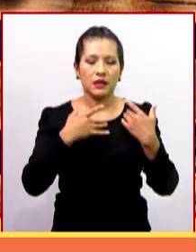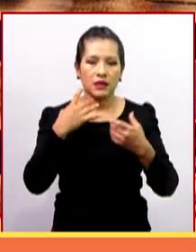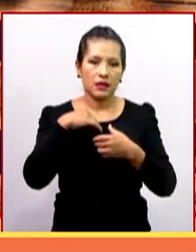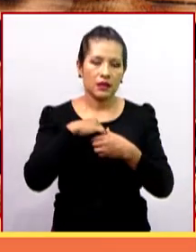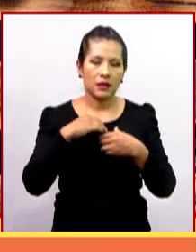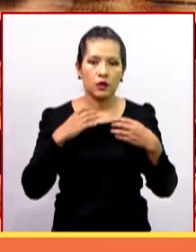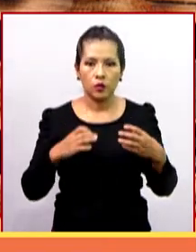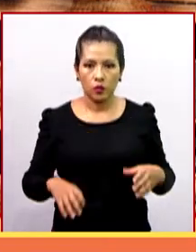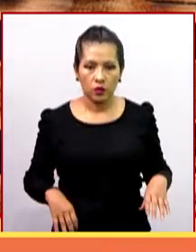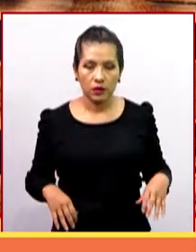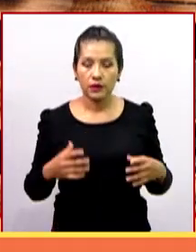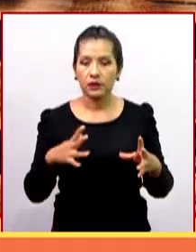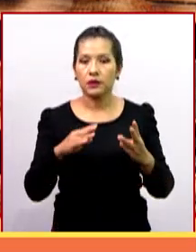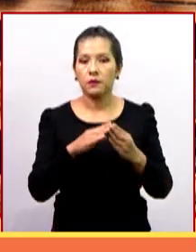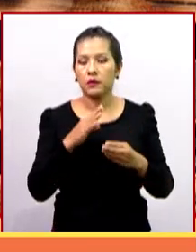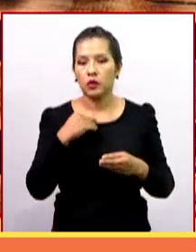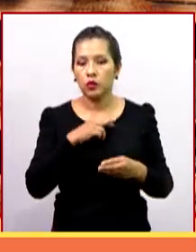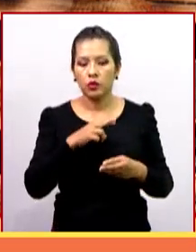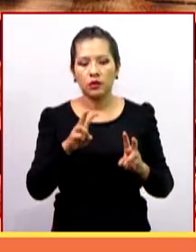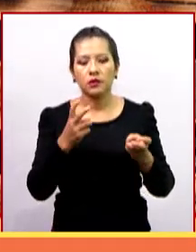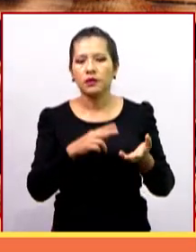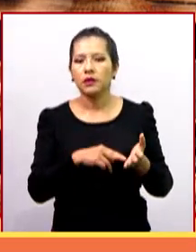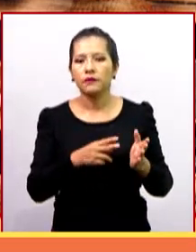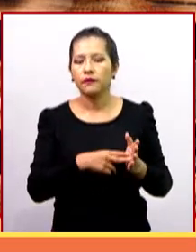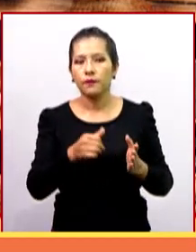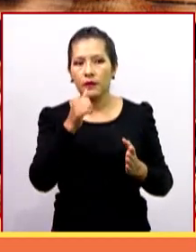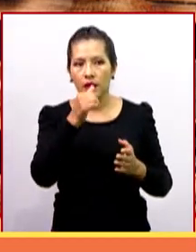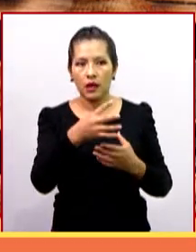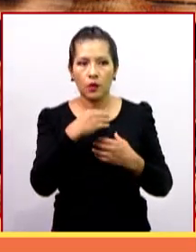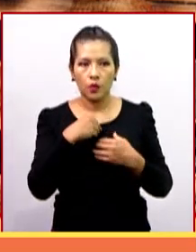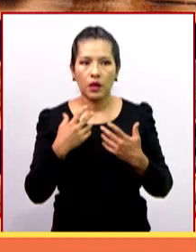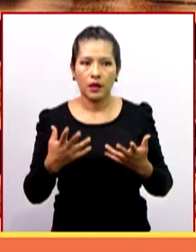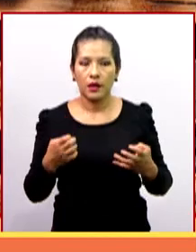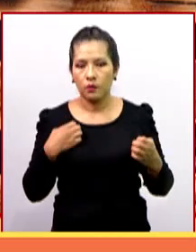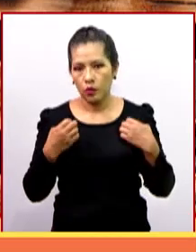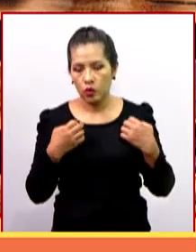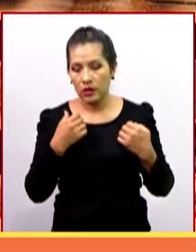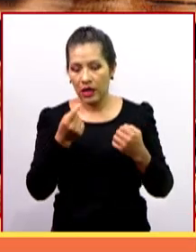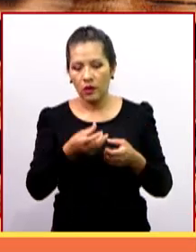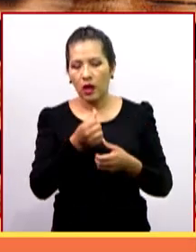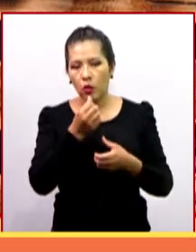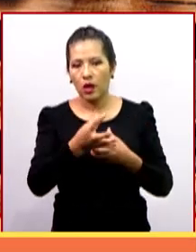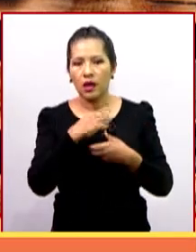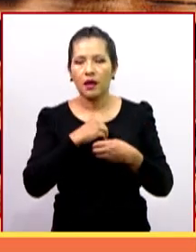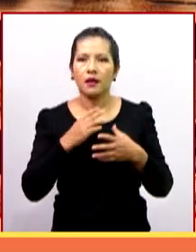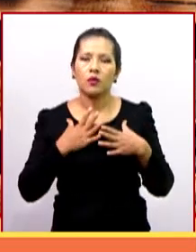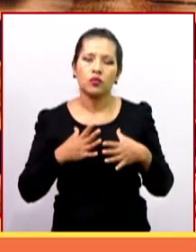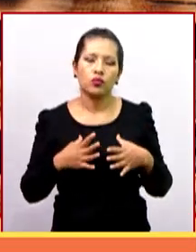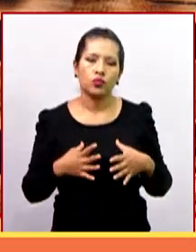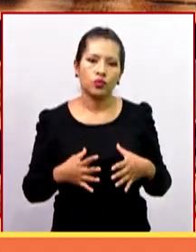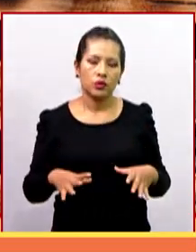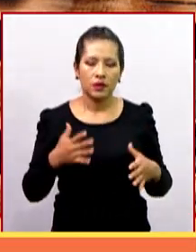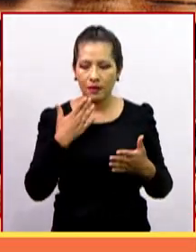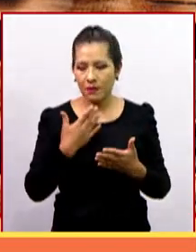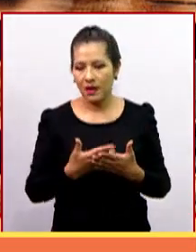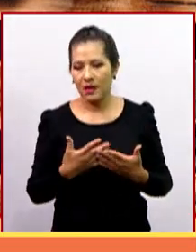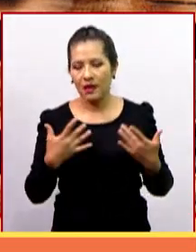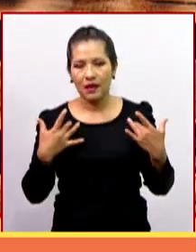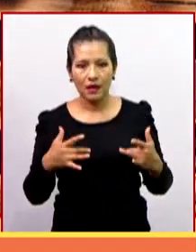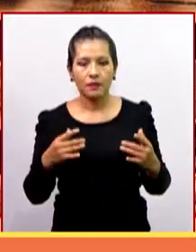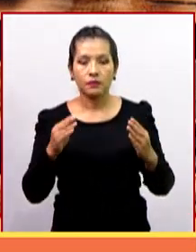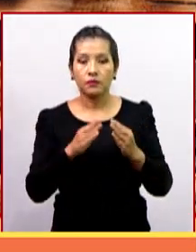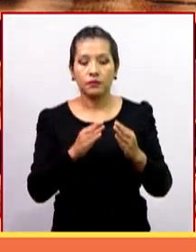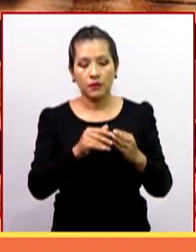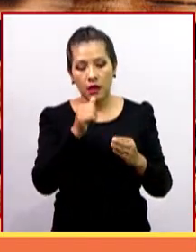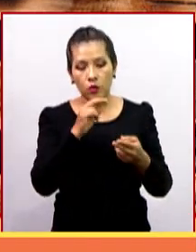que emocionalmente te genera el agua, porque hay estados que te genera el agua, el estado de placer, de relajación, de flujo, pero también la